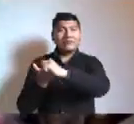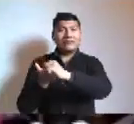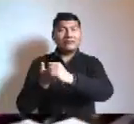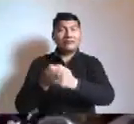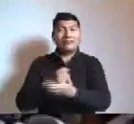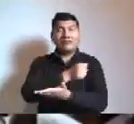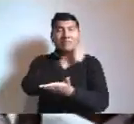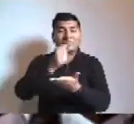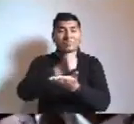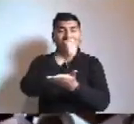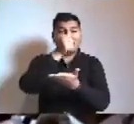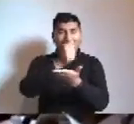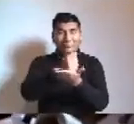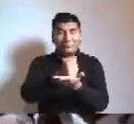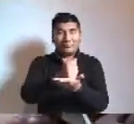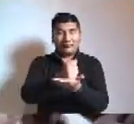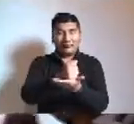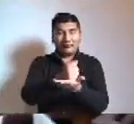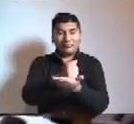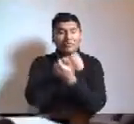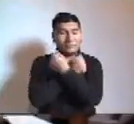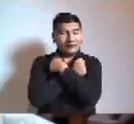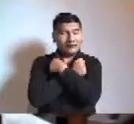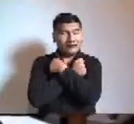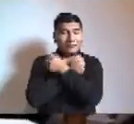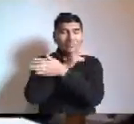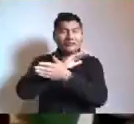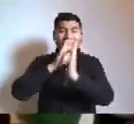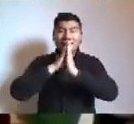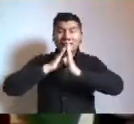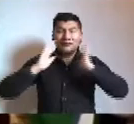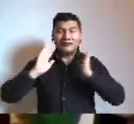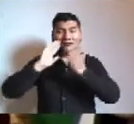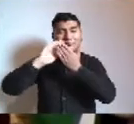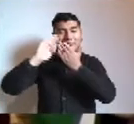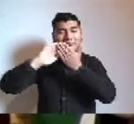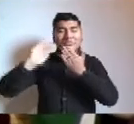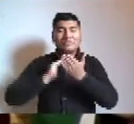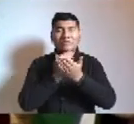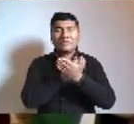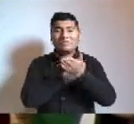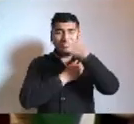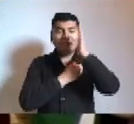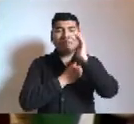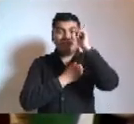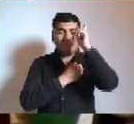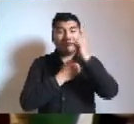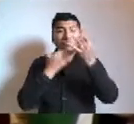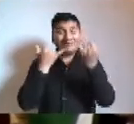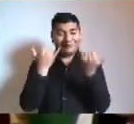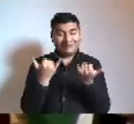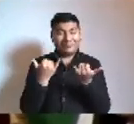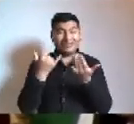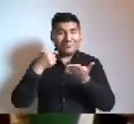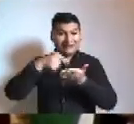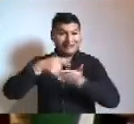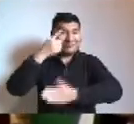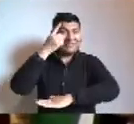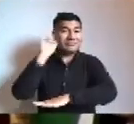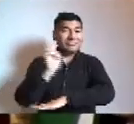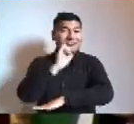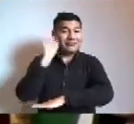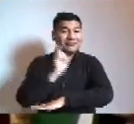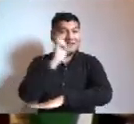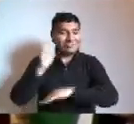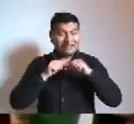Santo. Amén. El amor misericordioso de nuestro Dios, que en este domingo aún